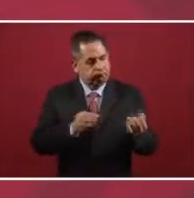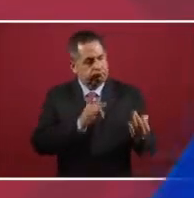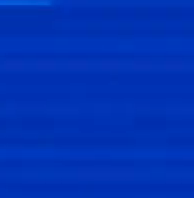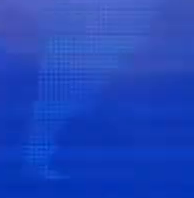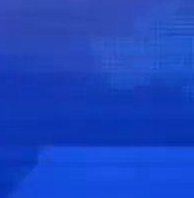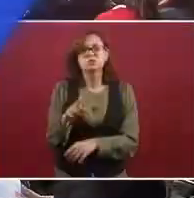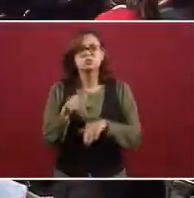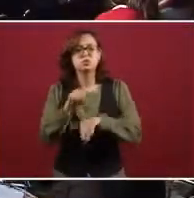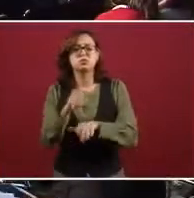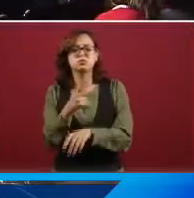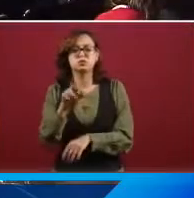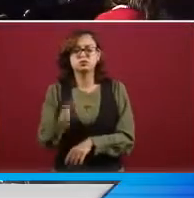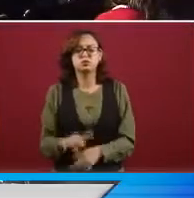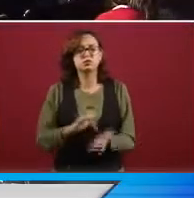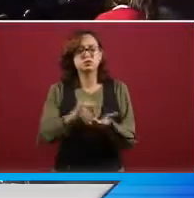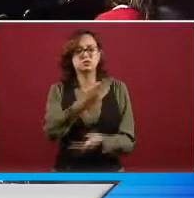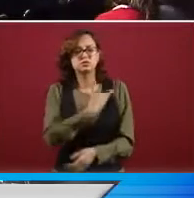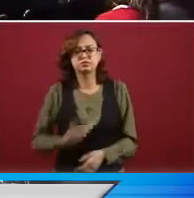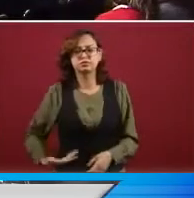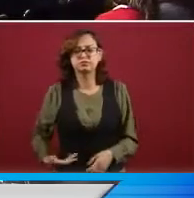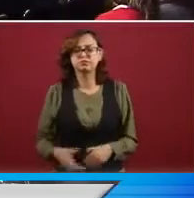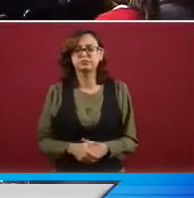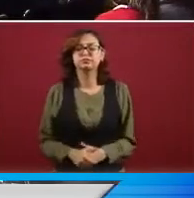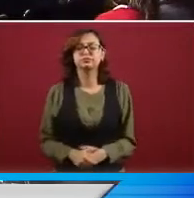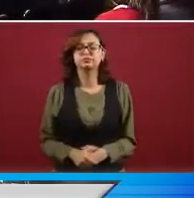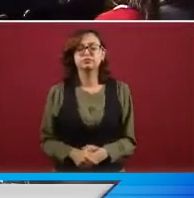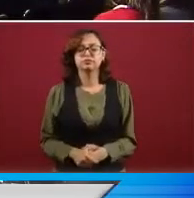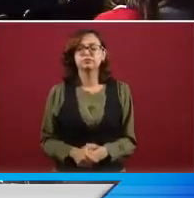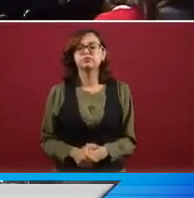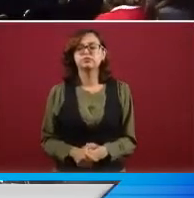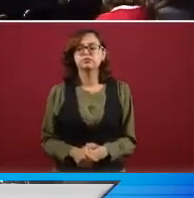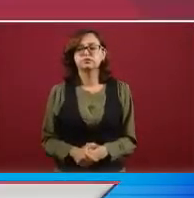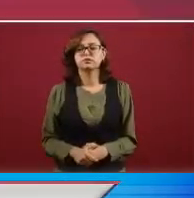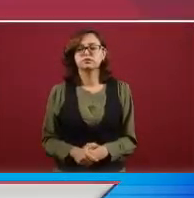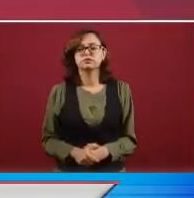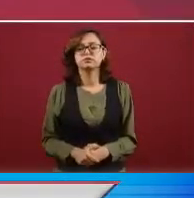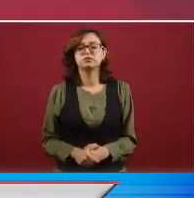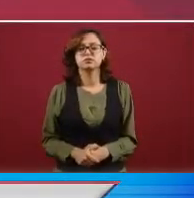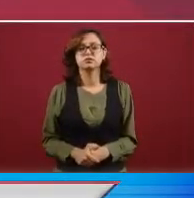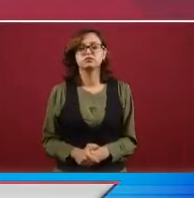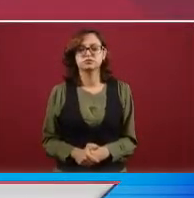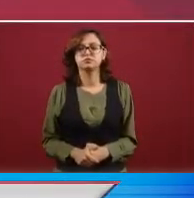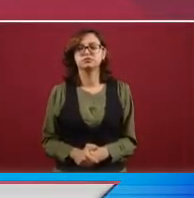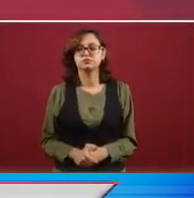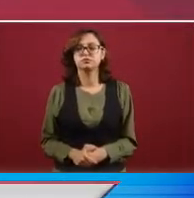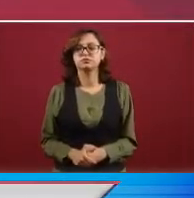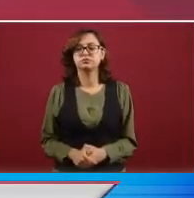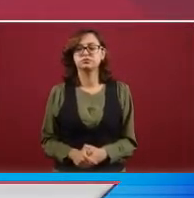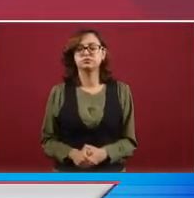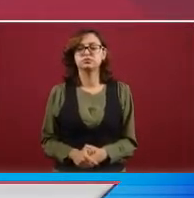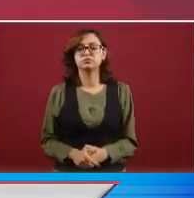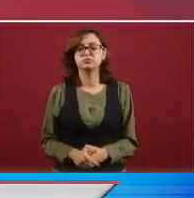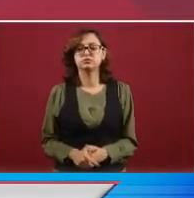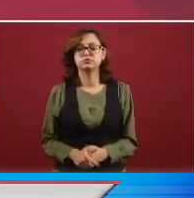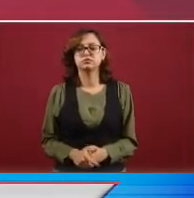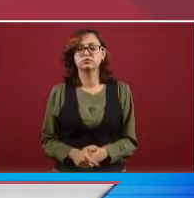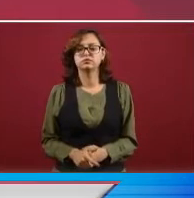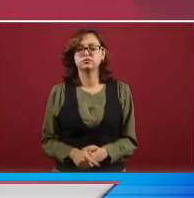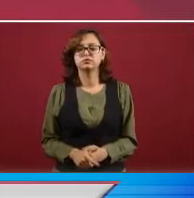homenajes. Puerto Rico. Nosotros nos apegamos a los principios de